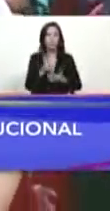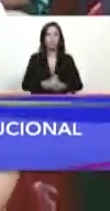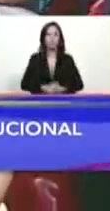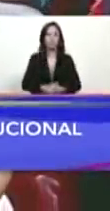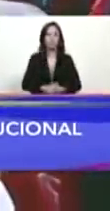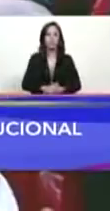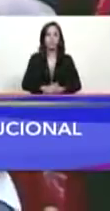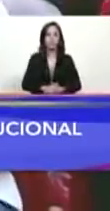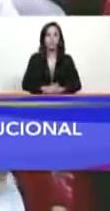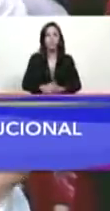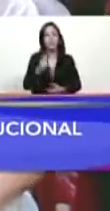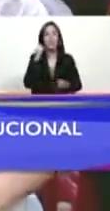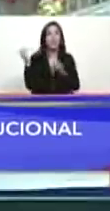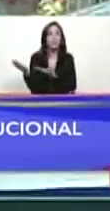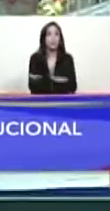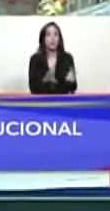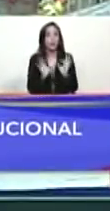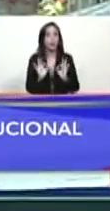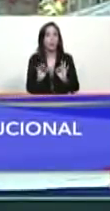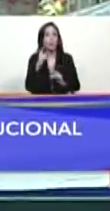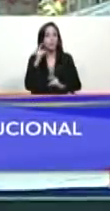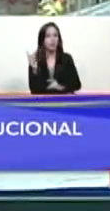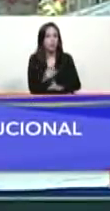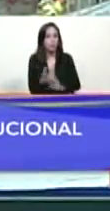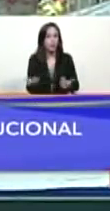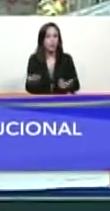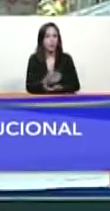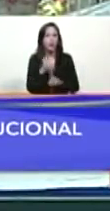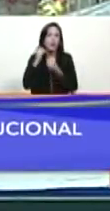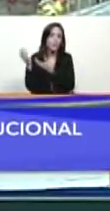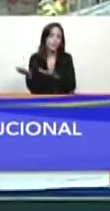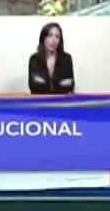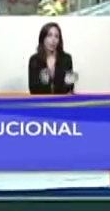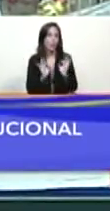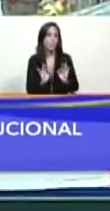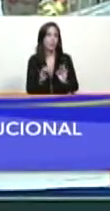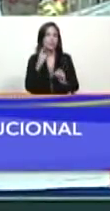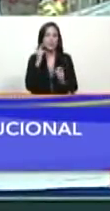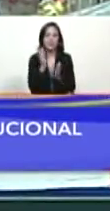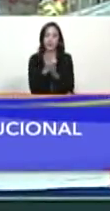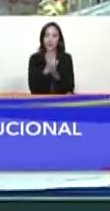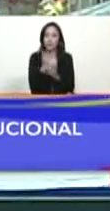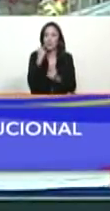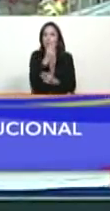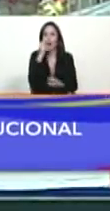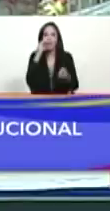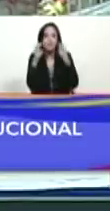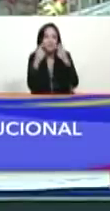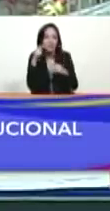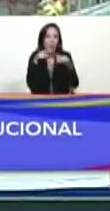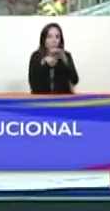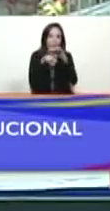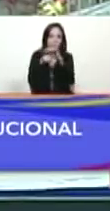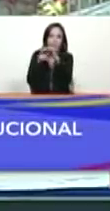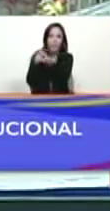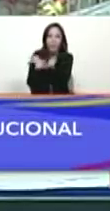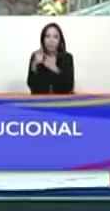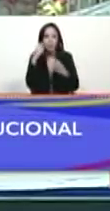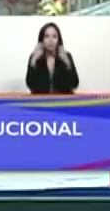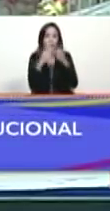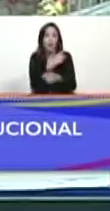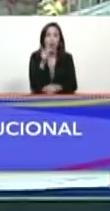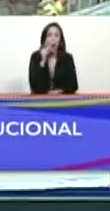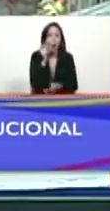Y tenemos un invitado especial que siempre nos visita en diciembre. Se trata de un